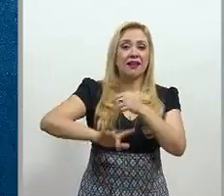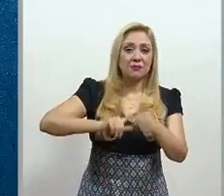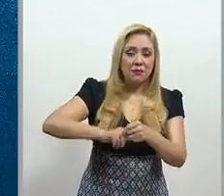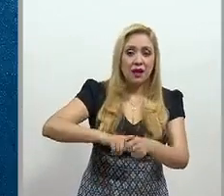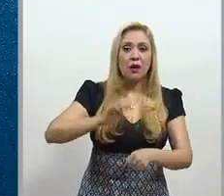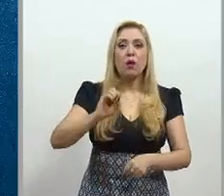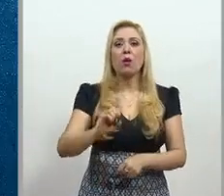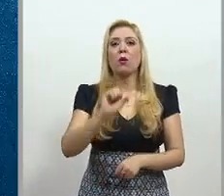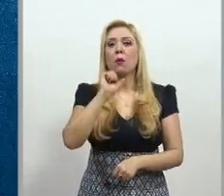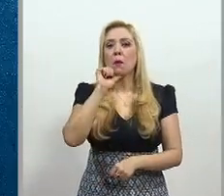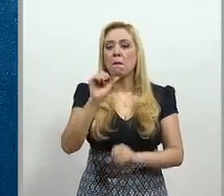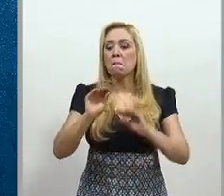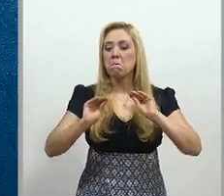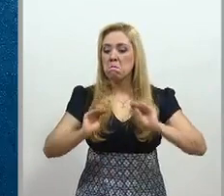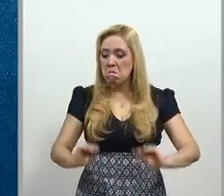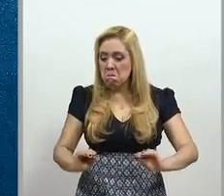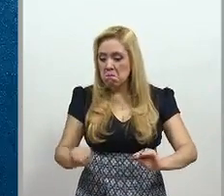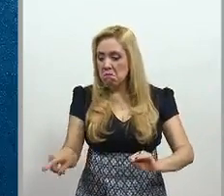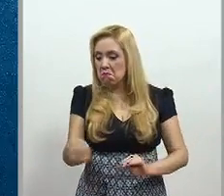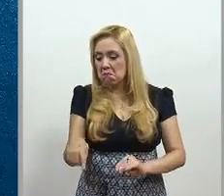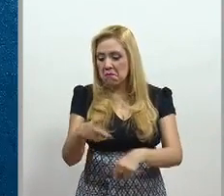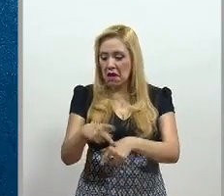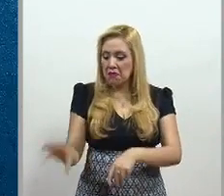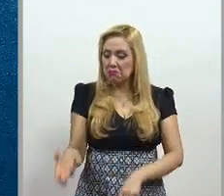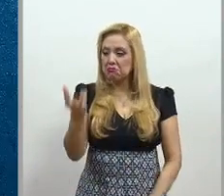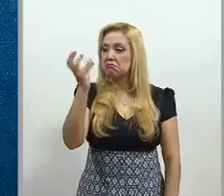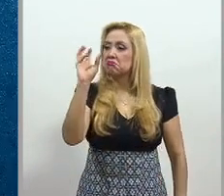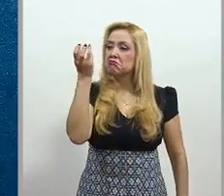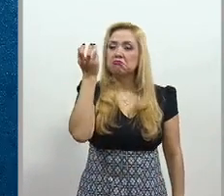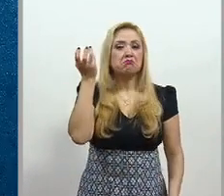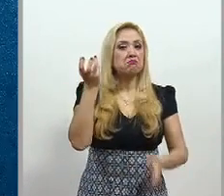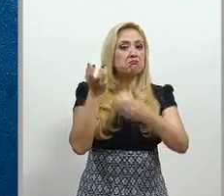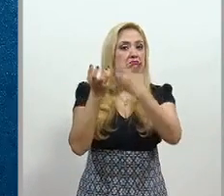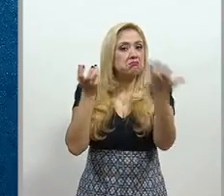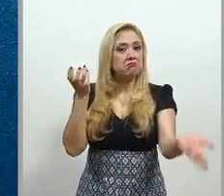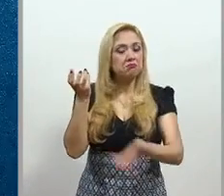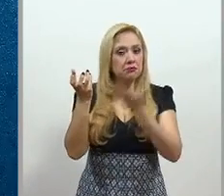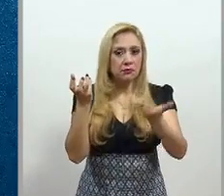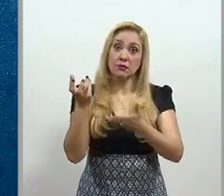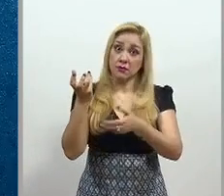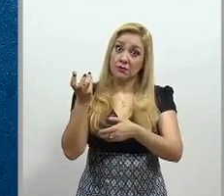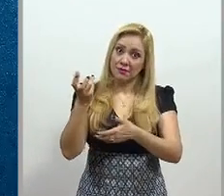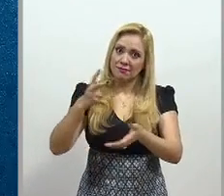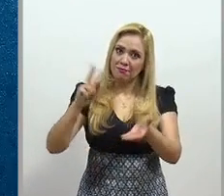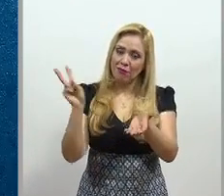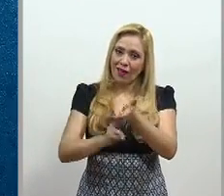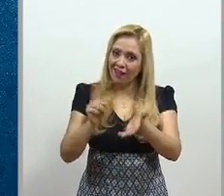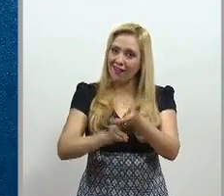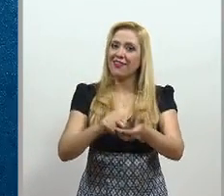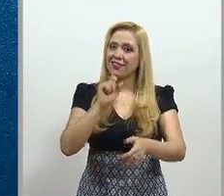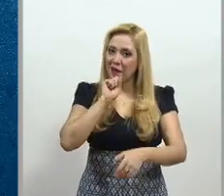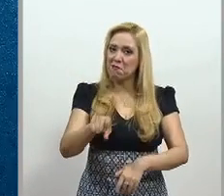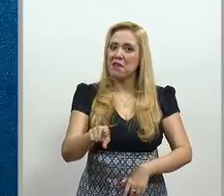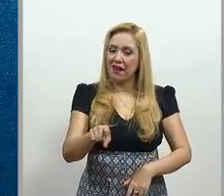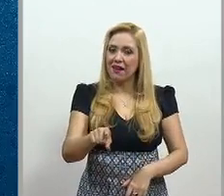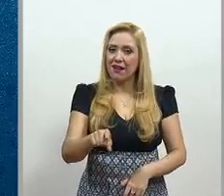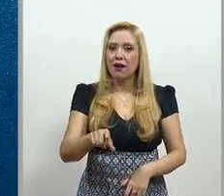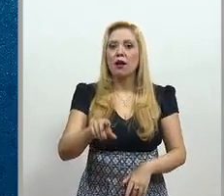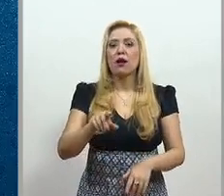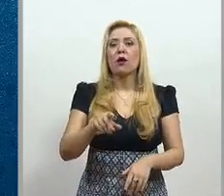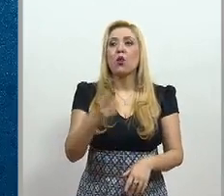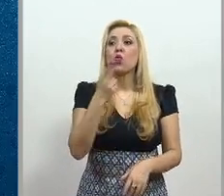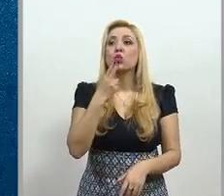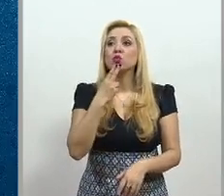vivos, y de esta teoría o de esta vertiente empezamos a hablar de un valor inherente a la naturaleza, no por su